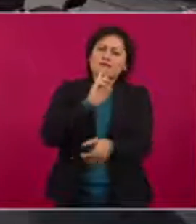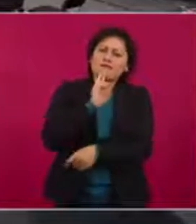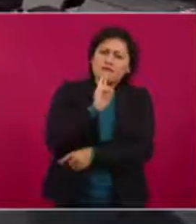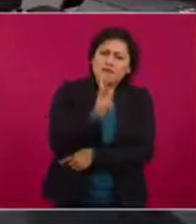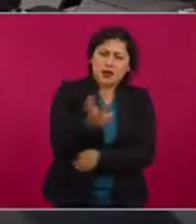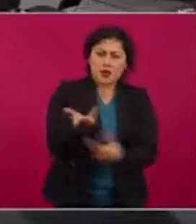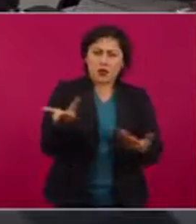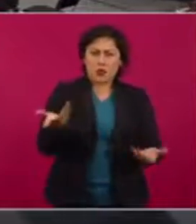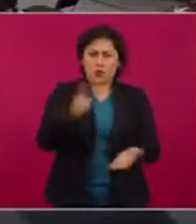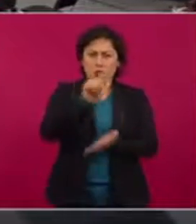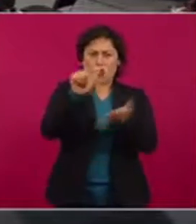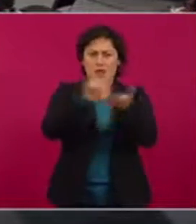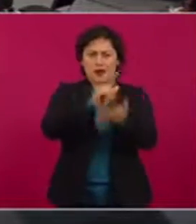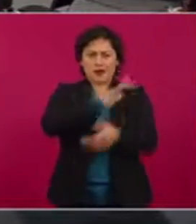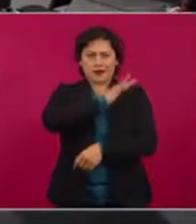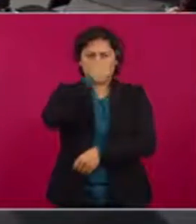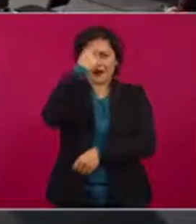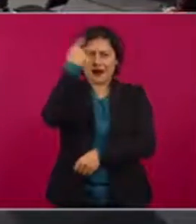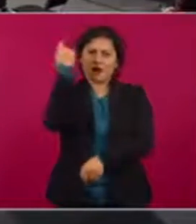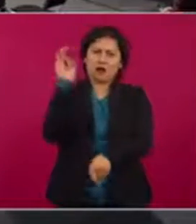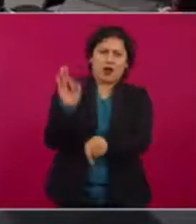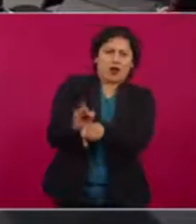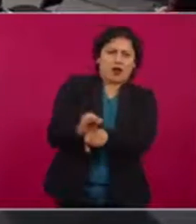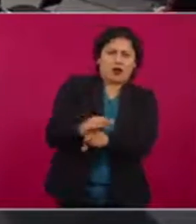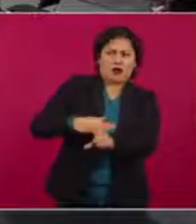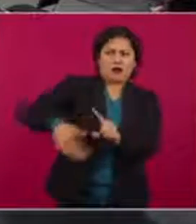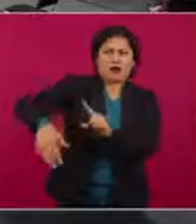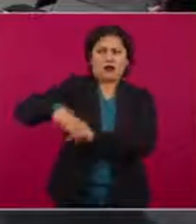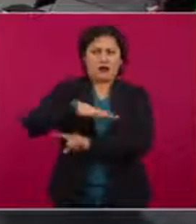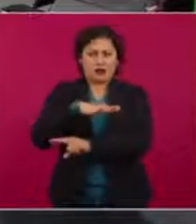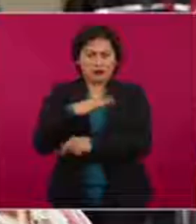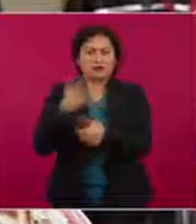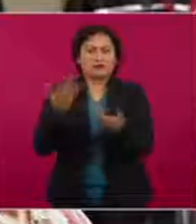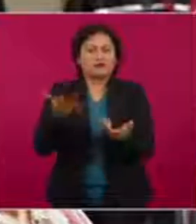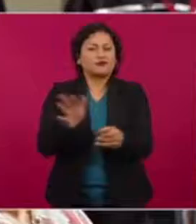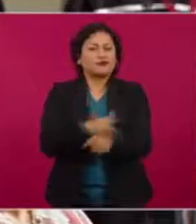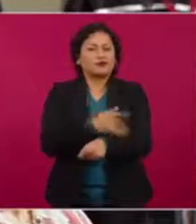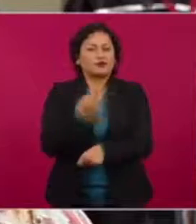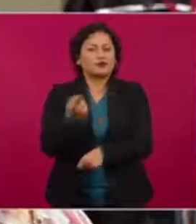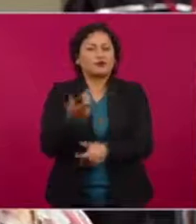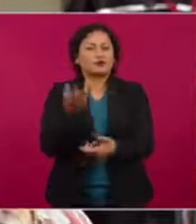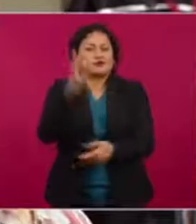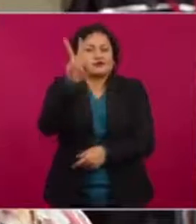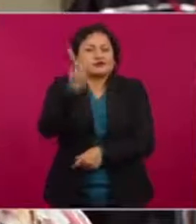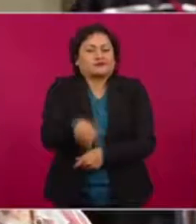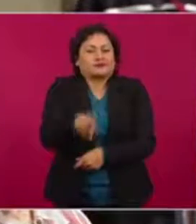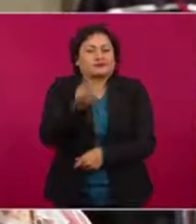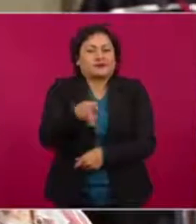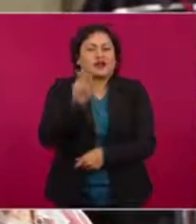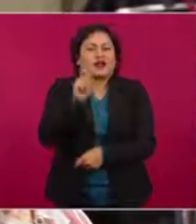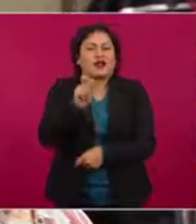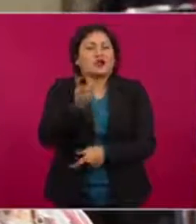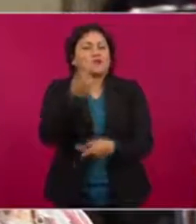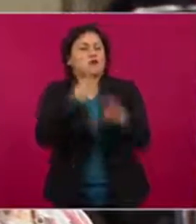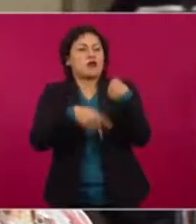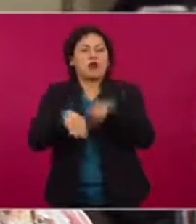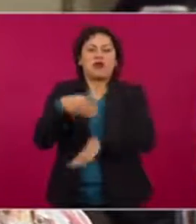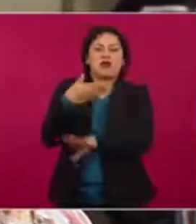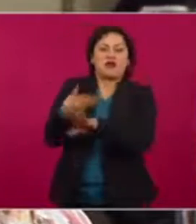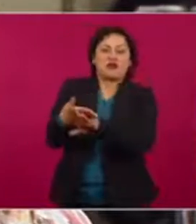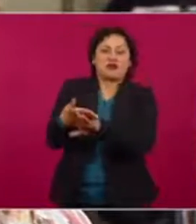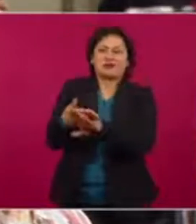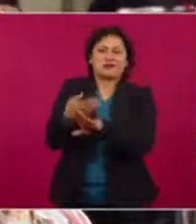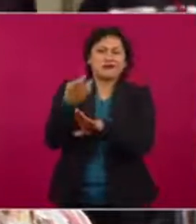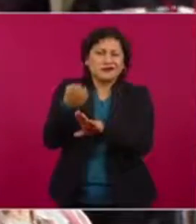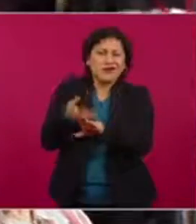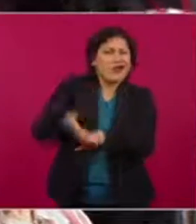ley general para prevenir, porque al final el propósito es evitar las agresiones, sí, a periodistas,